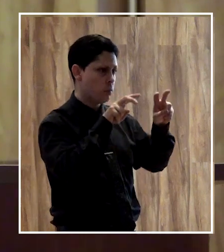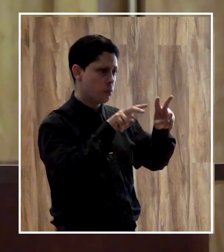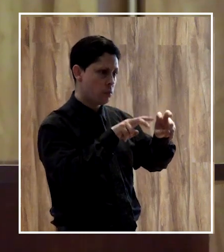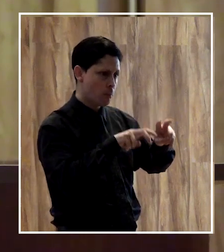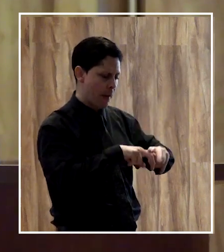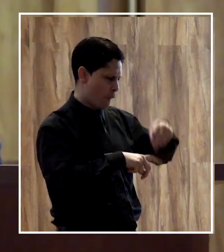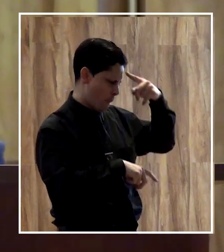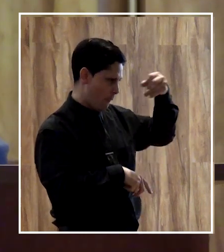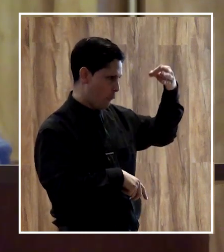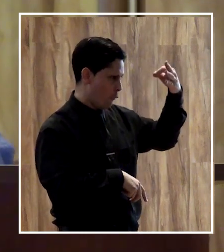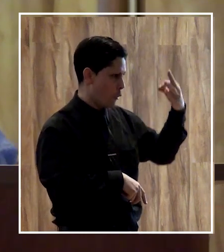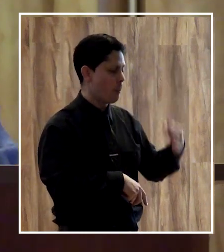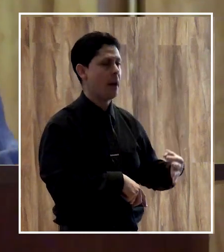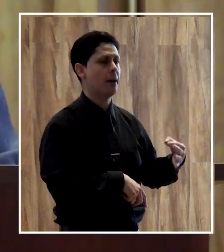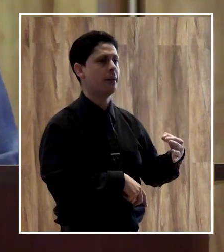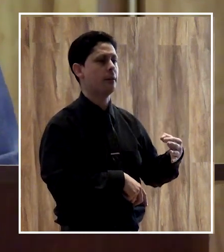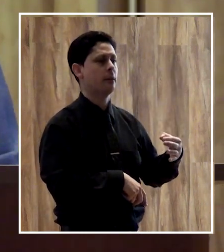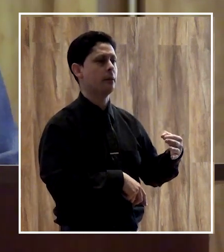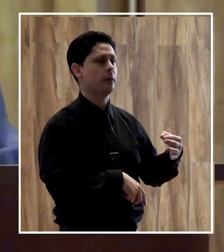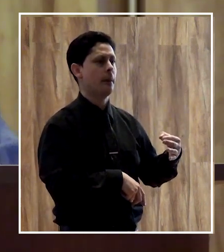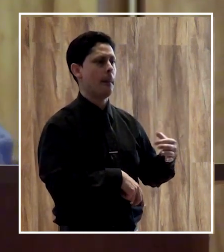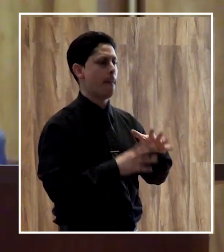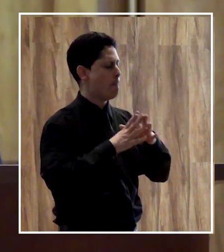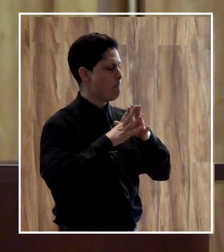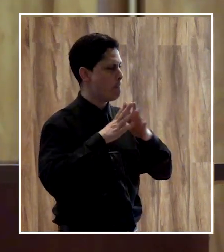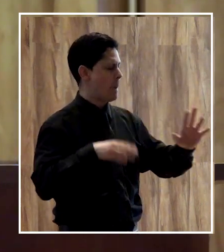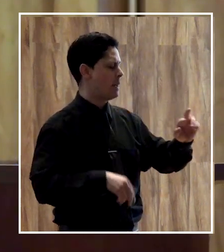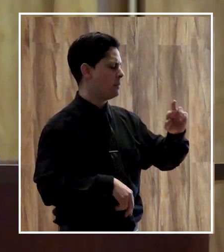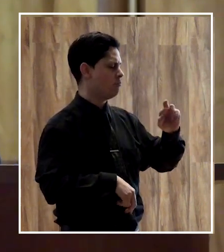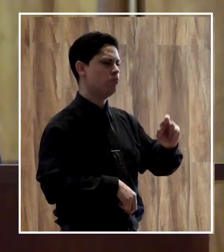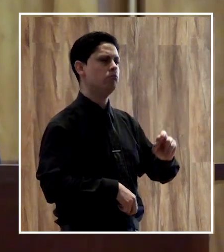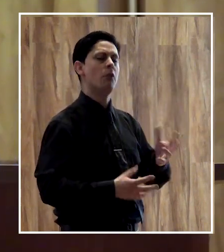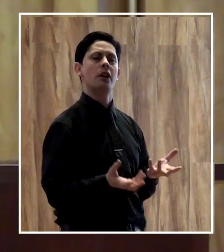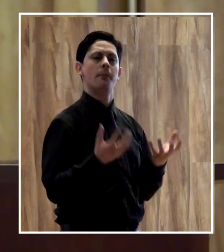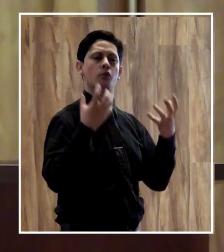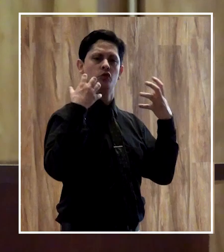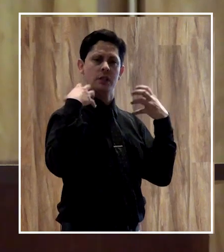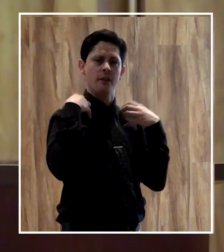más formal, mucho más responsable.